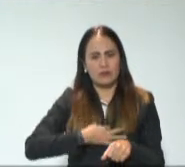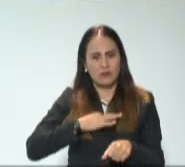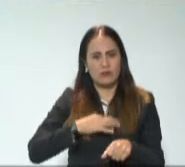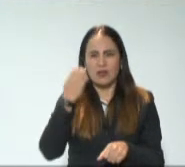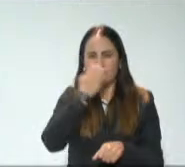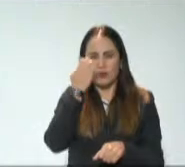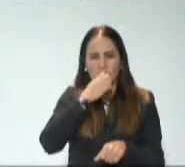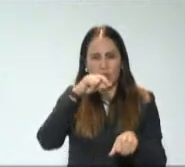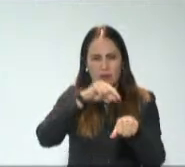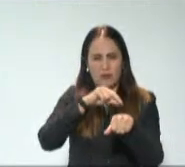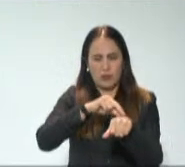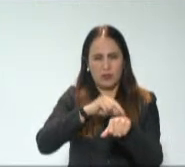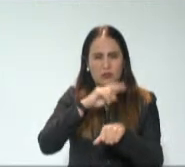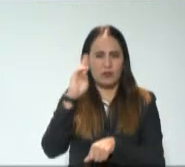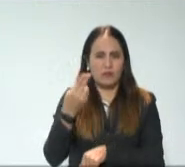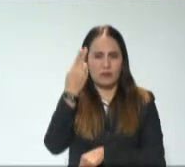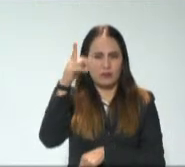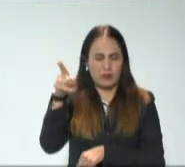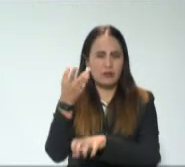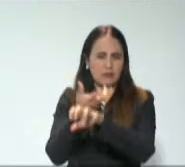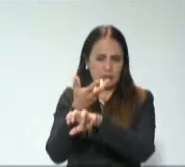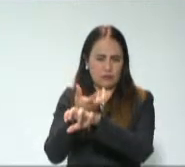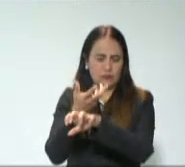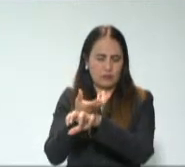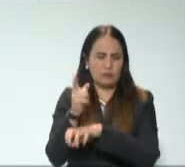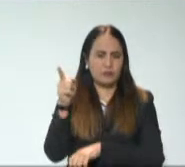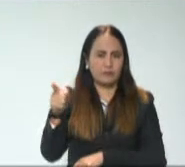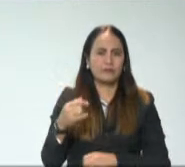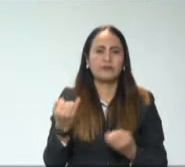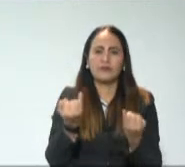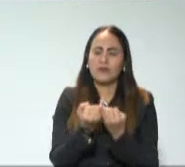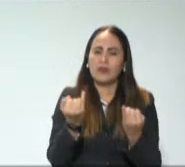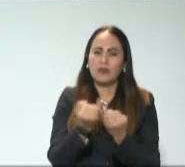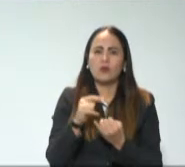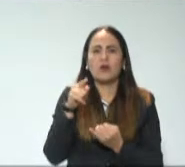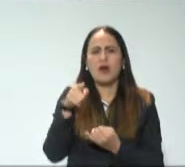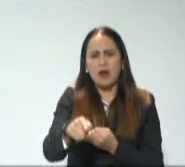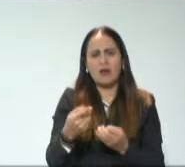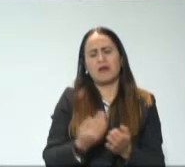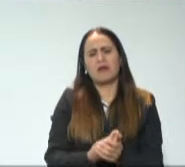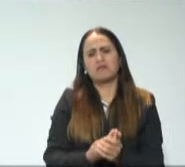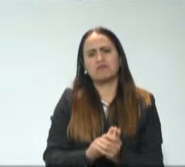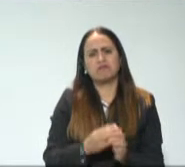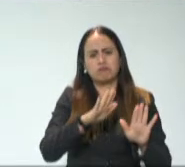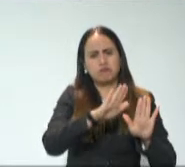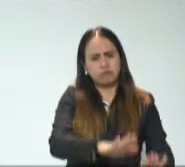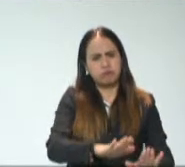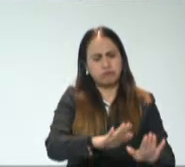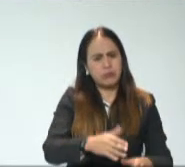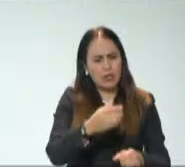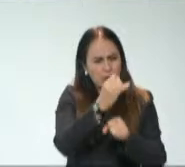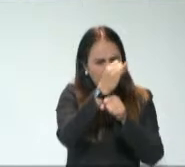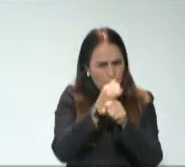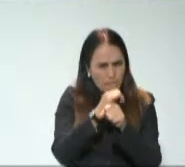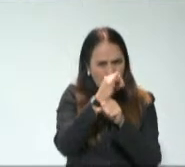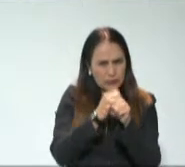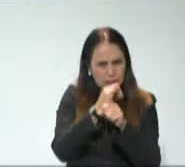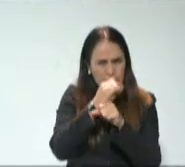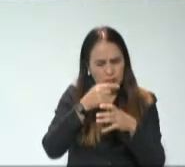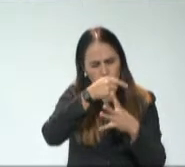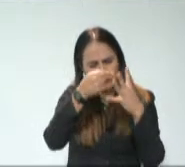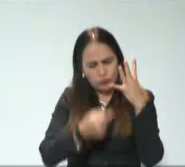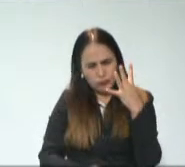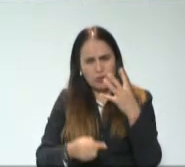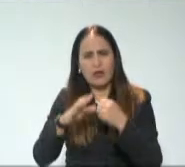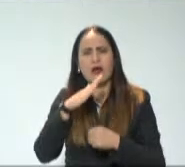Medicina en la universidad en Estados Unidos también ha llevado varias estancias de investigación en